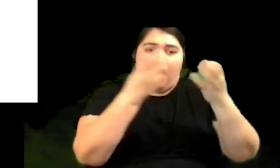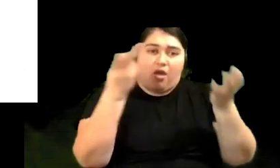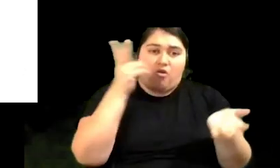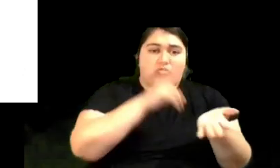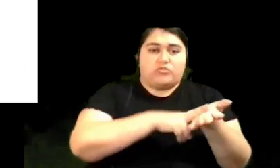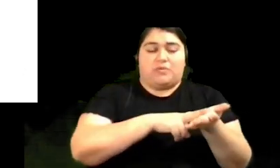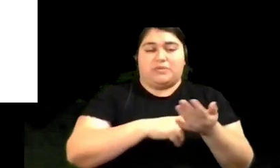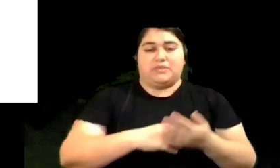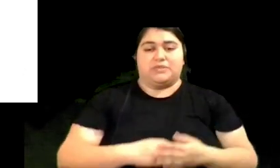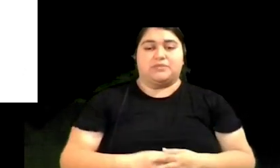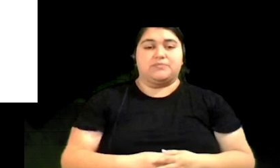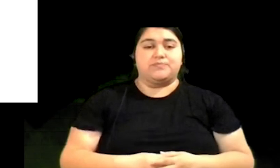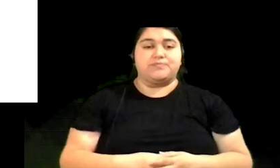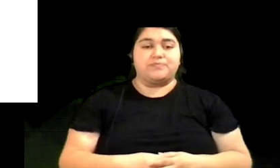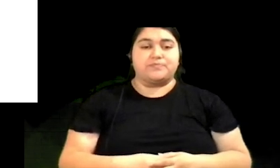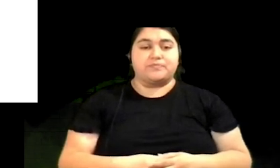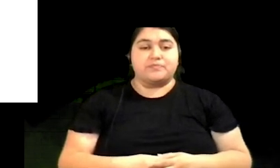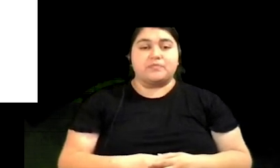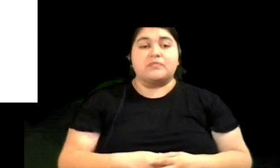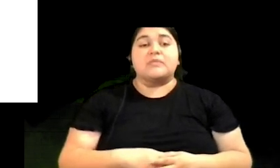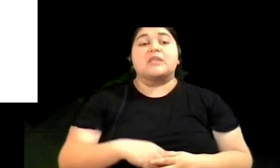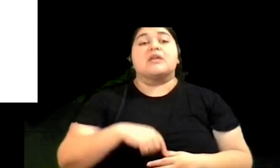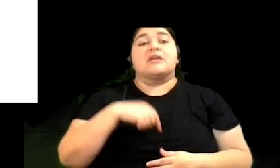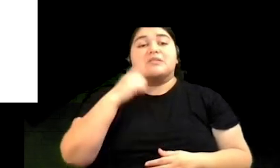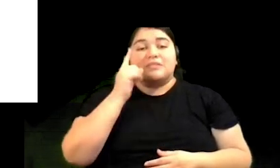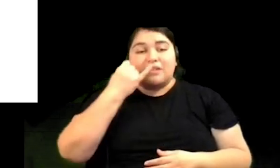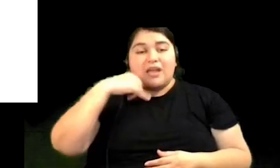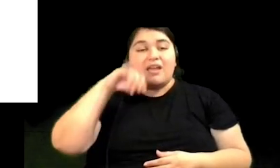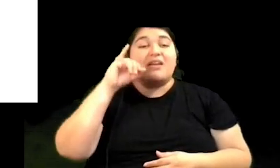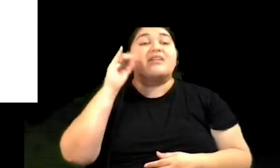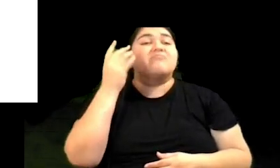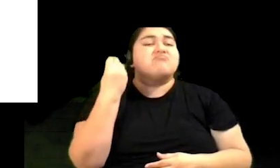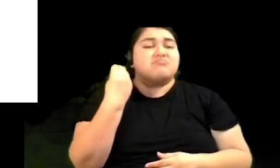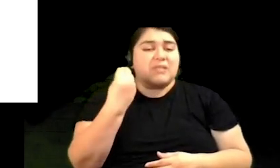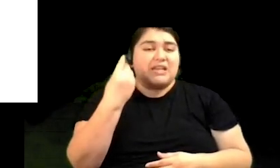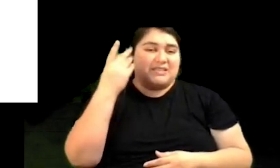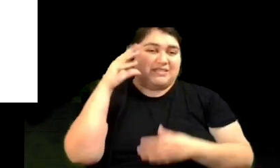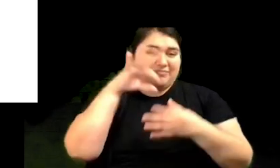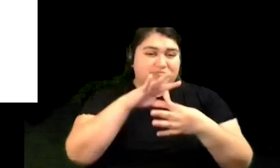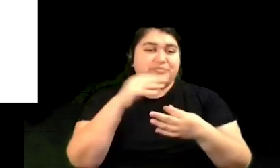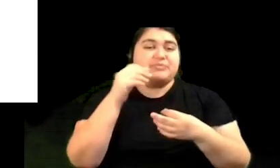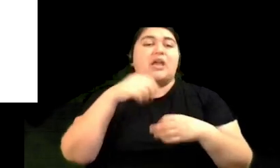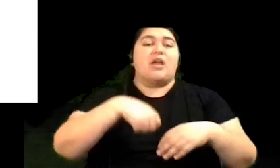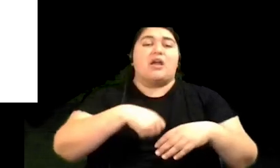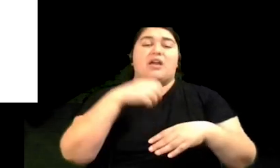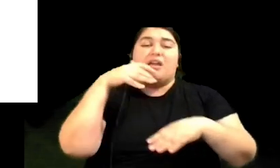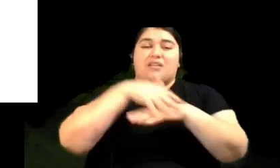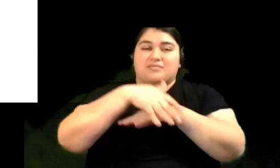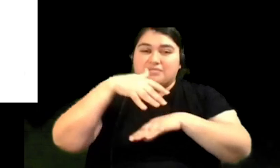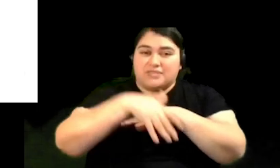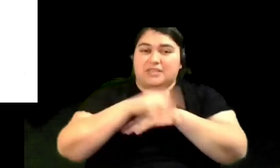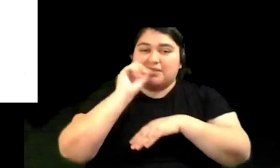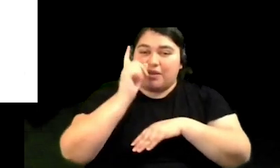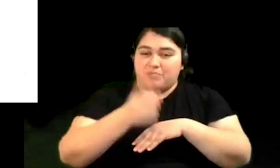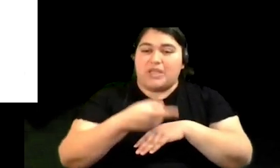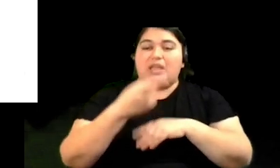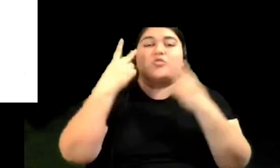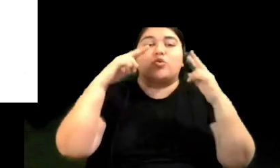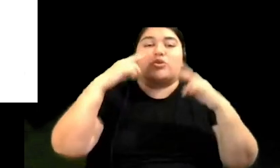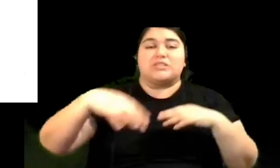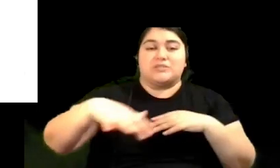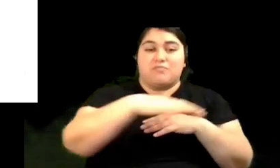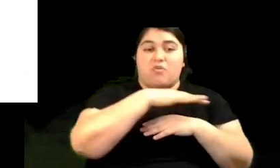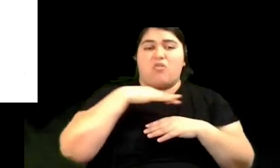lo comentamos. ¿Qué más tienen ecotasas? El Puerto de Iguazú también tiene una tasa ecoturística. En sí, la tasa en sí lo que